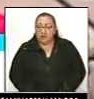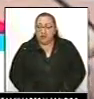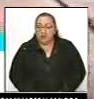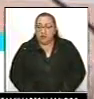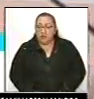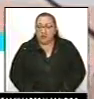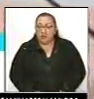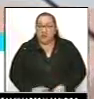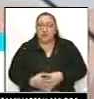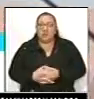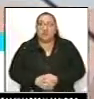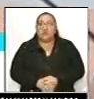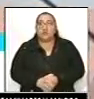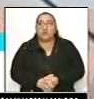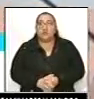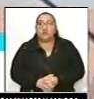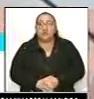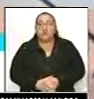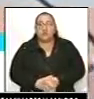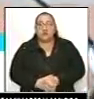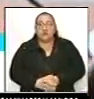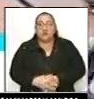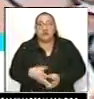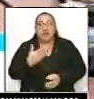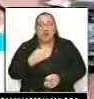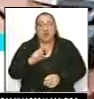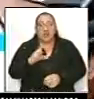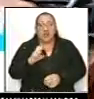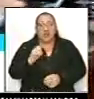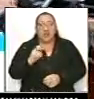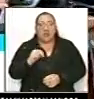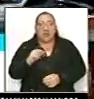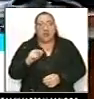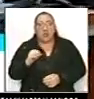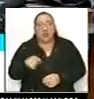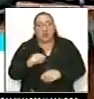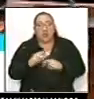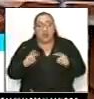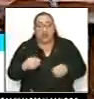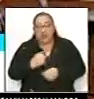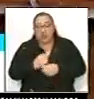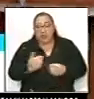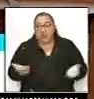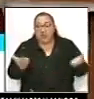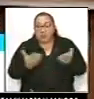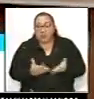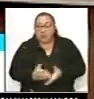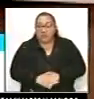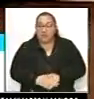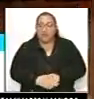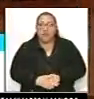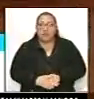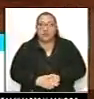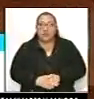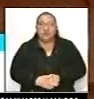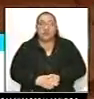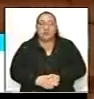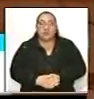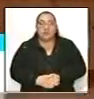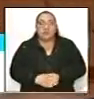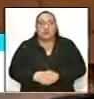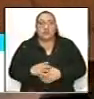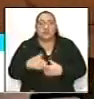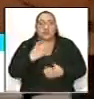gracias, señora Leonor. De eso se trata esta mesa de trabajo, que podamos poner sobre la mesa los vacíos que